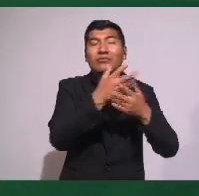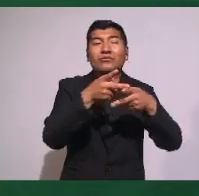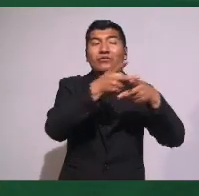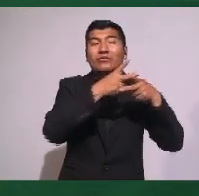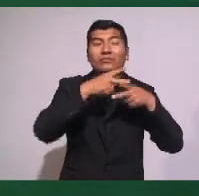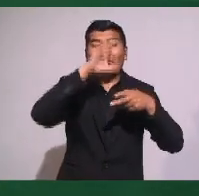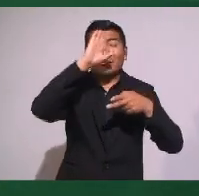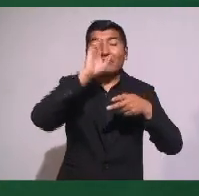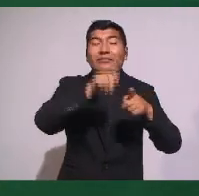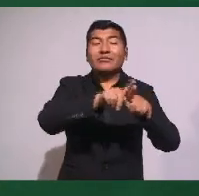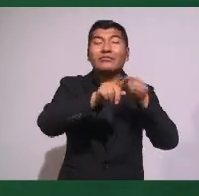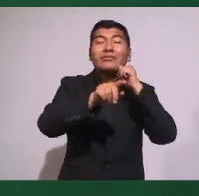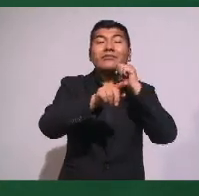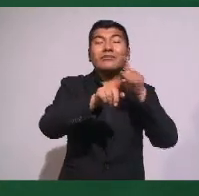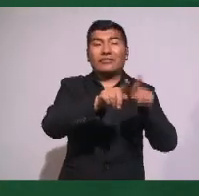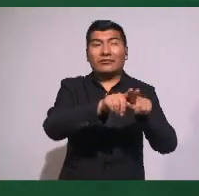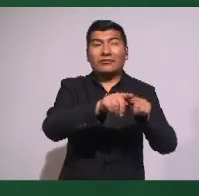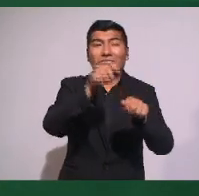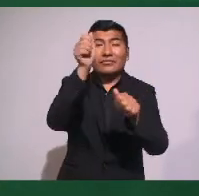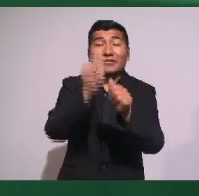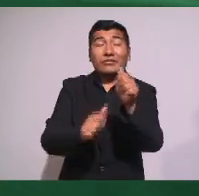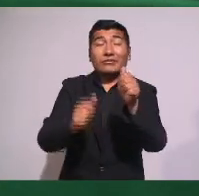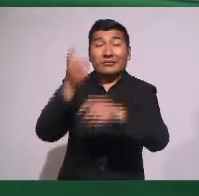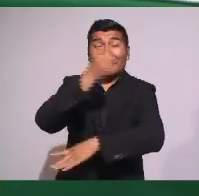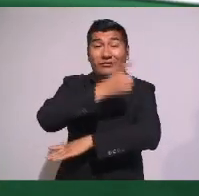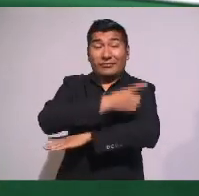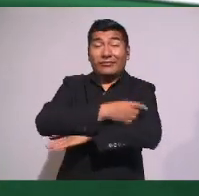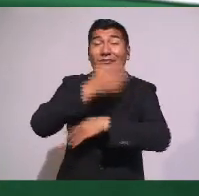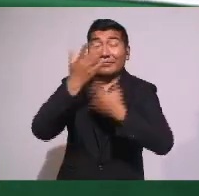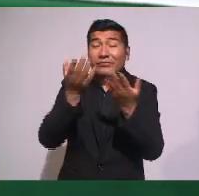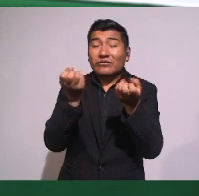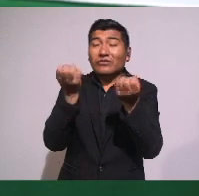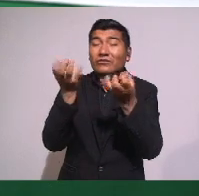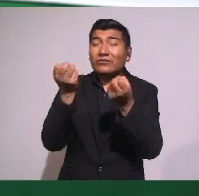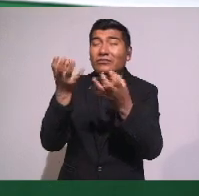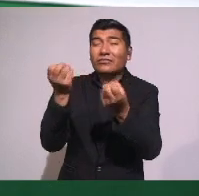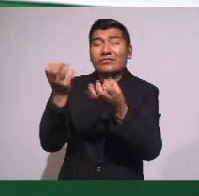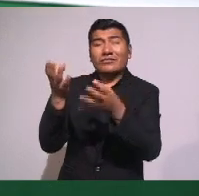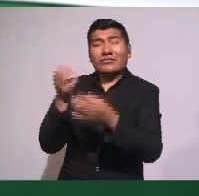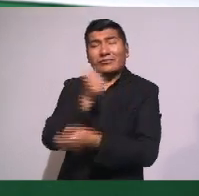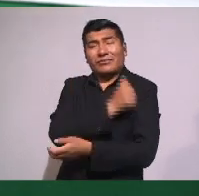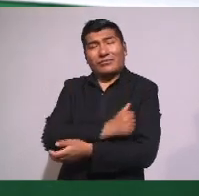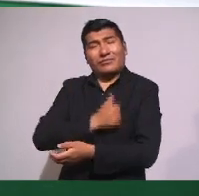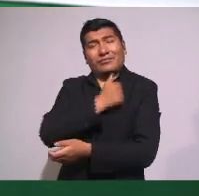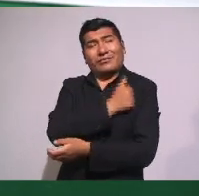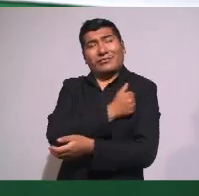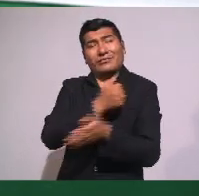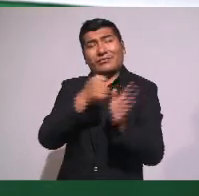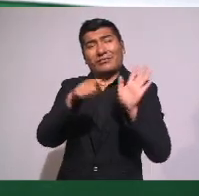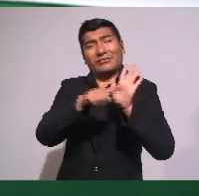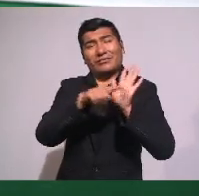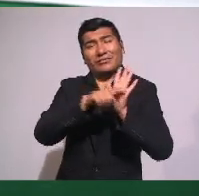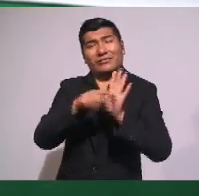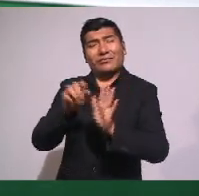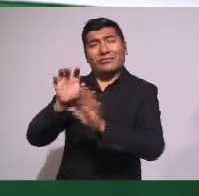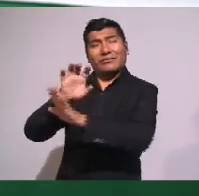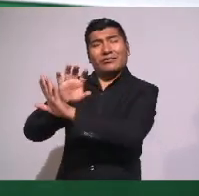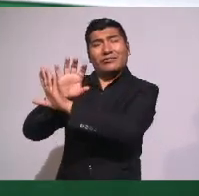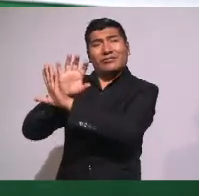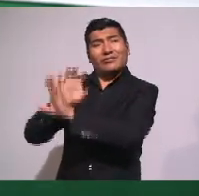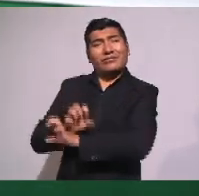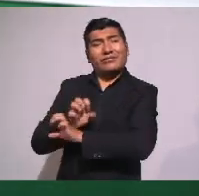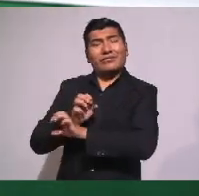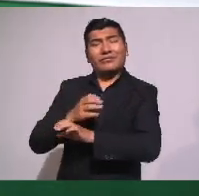otro. Tenemos cada día ante los ojos tantas actitudes, incluso costumbres